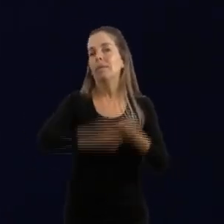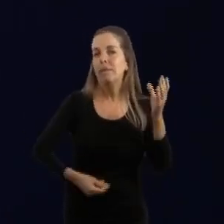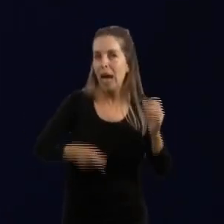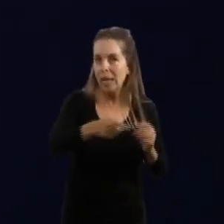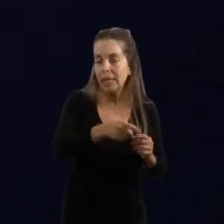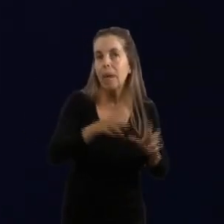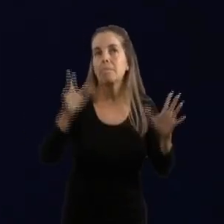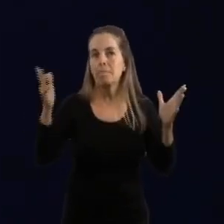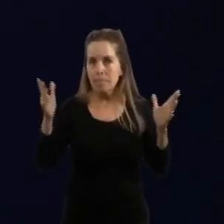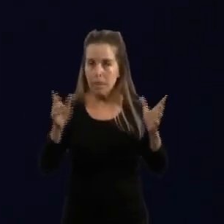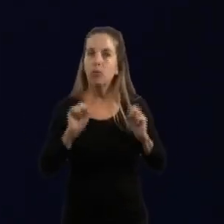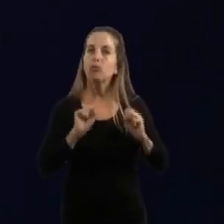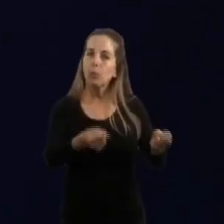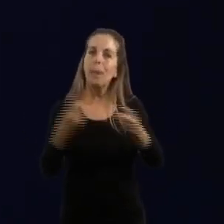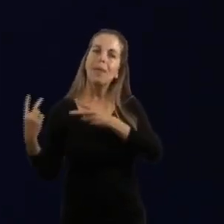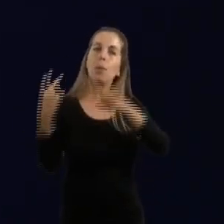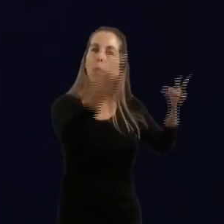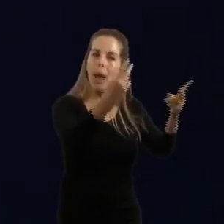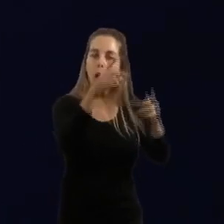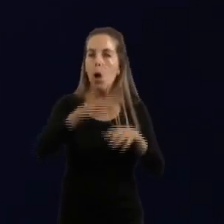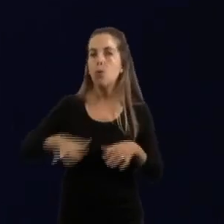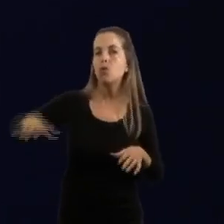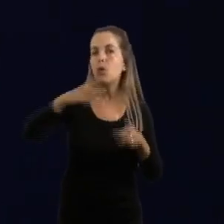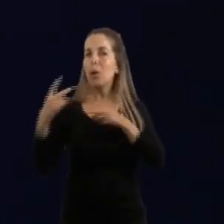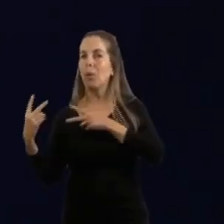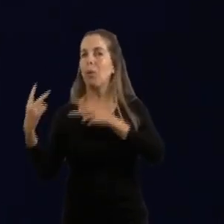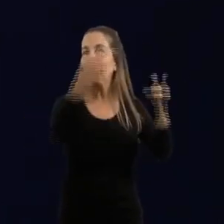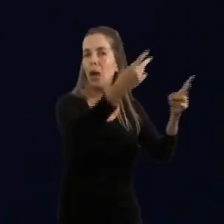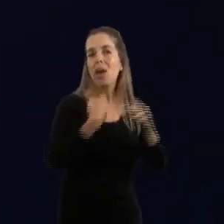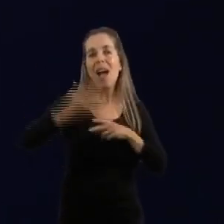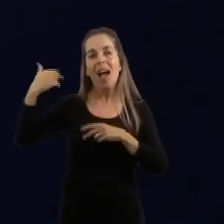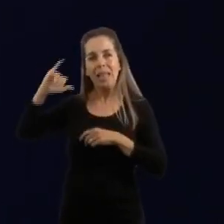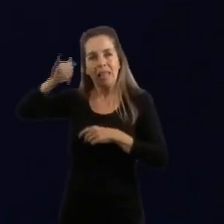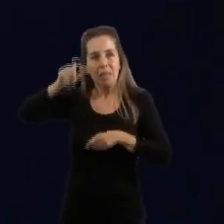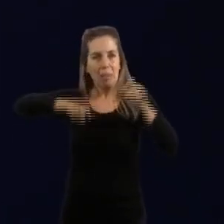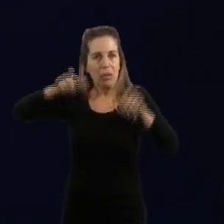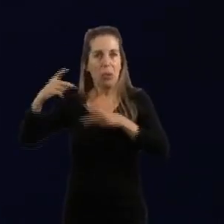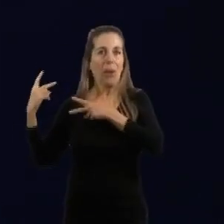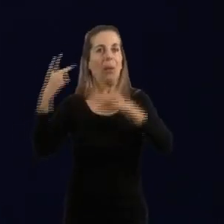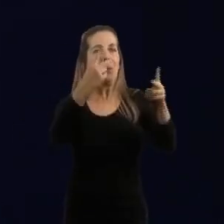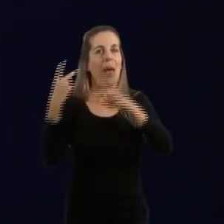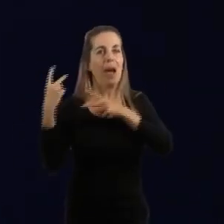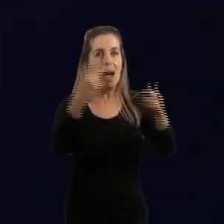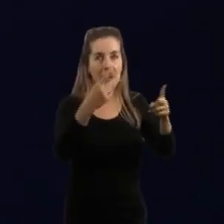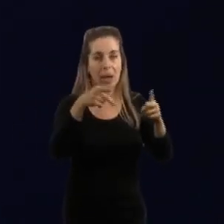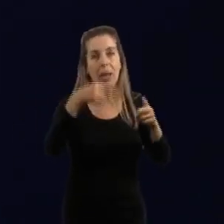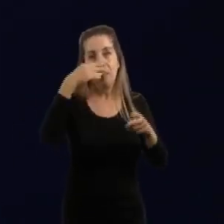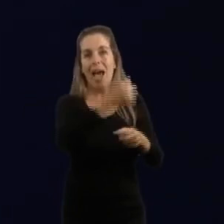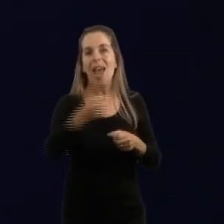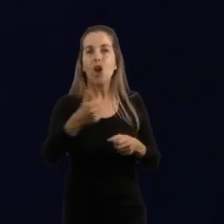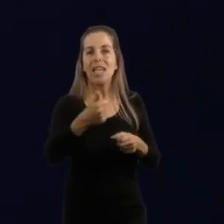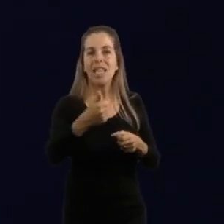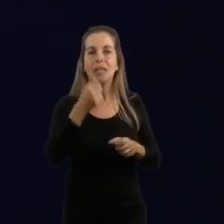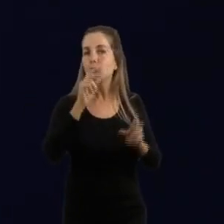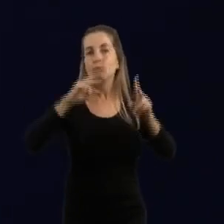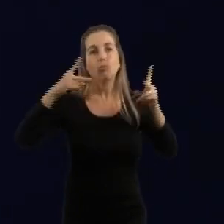plano hipotético, de cortar una ruta que efectivamente viajaba gente, seguramente, y en virtud de la desregulación del